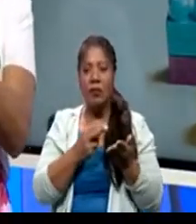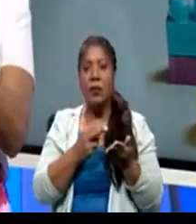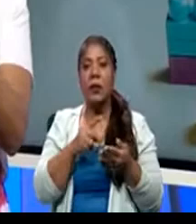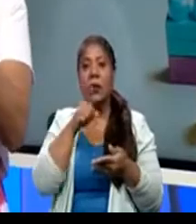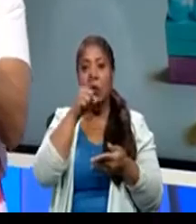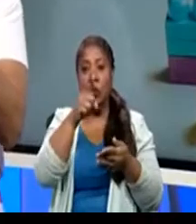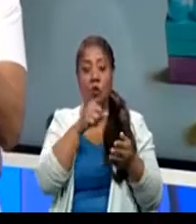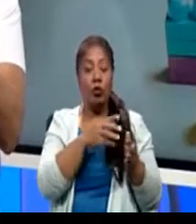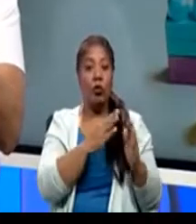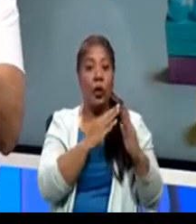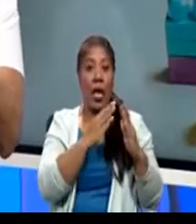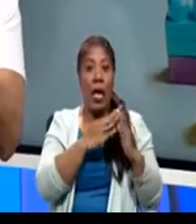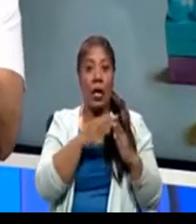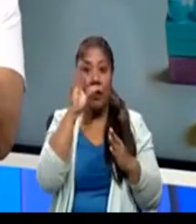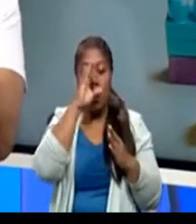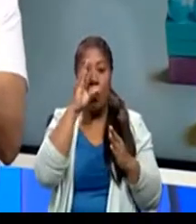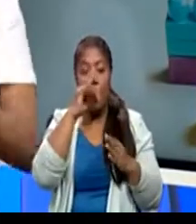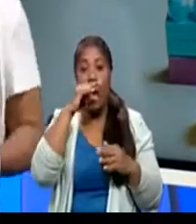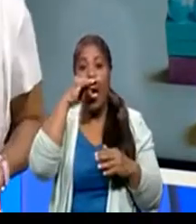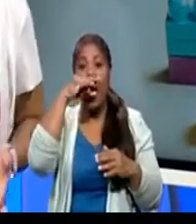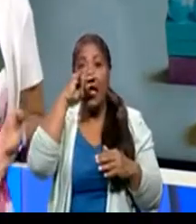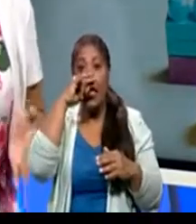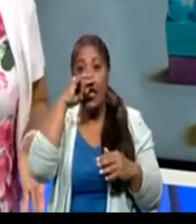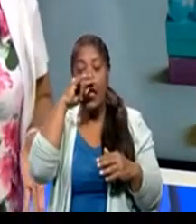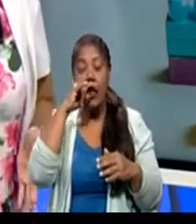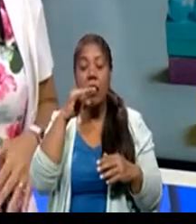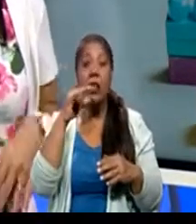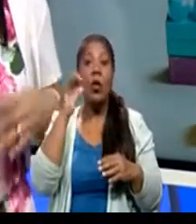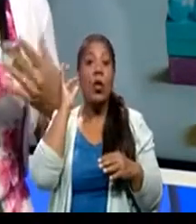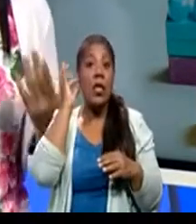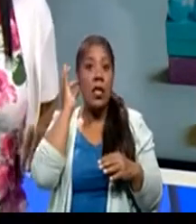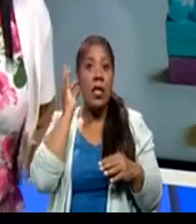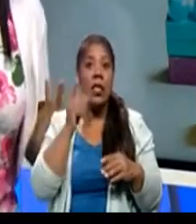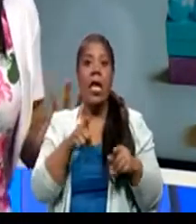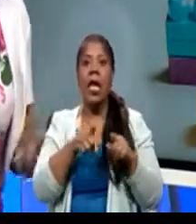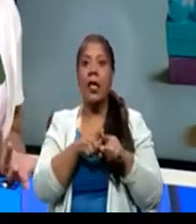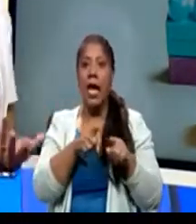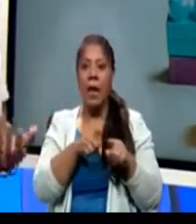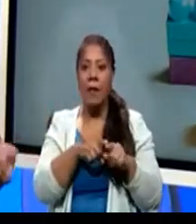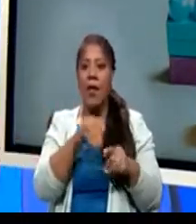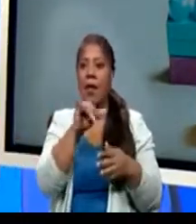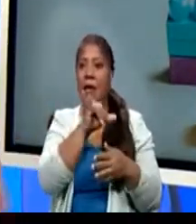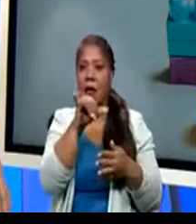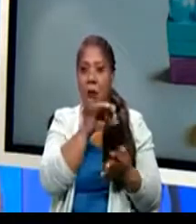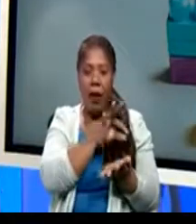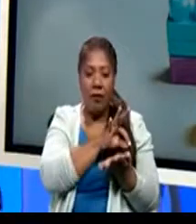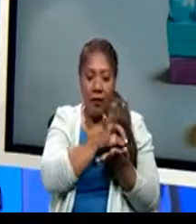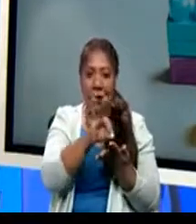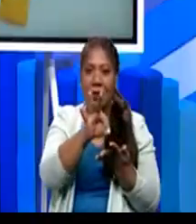en su cuaderno y luego abajo me empiezan a hacer la descripción como de ver, ¿verdad?